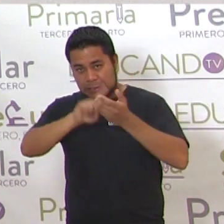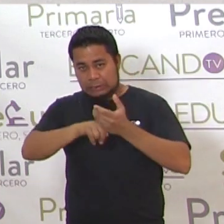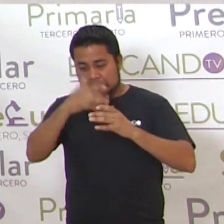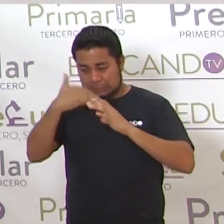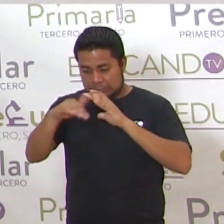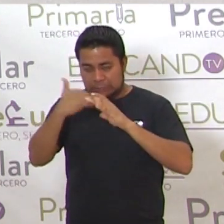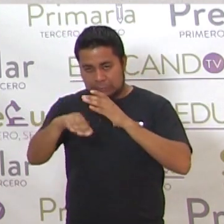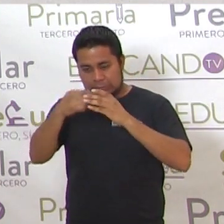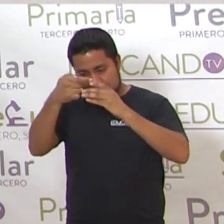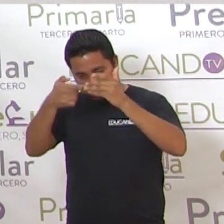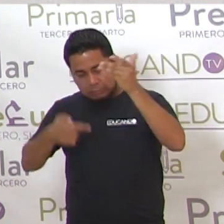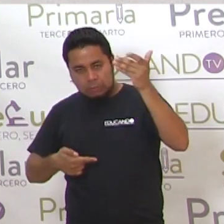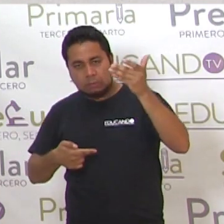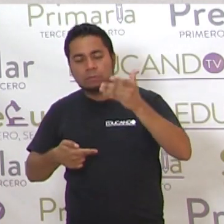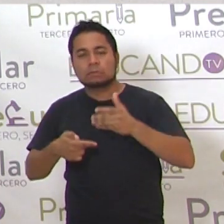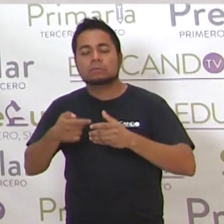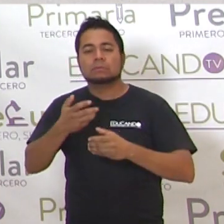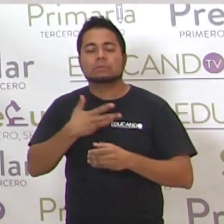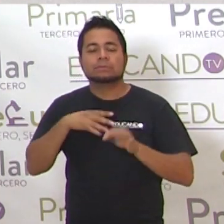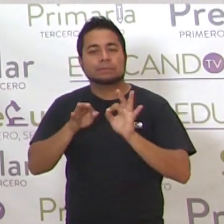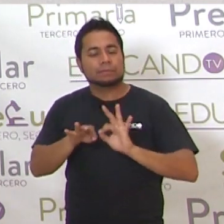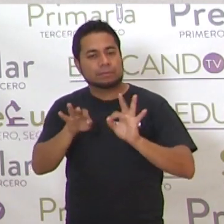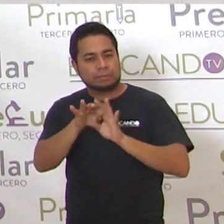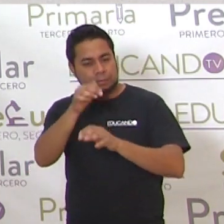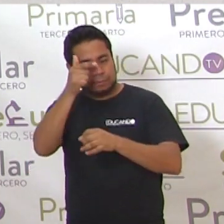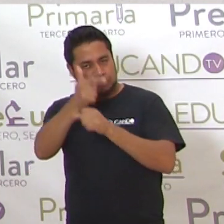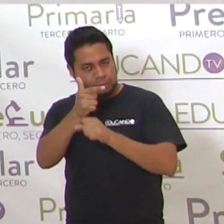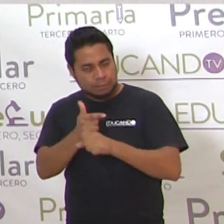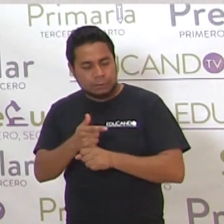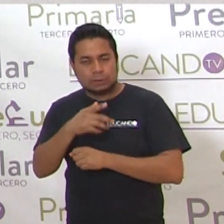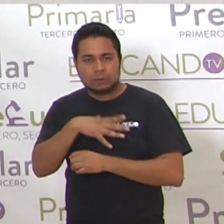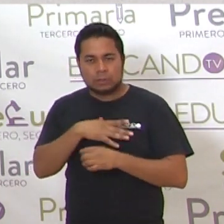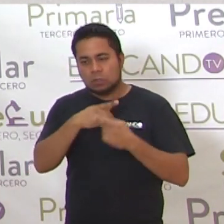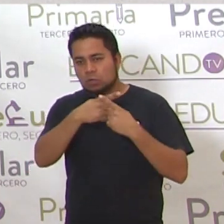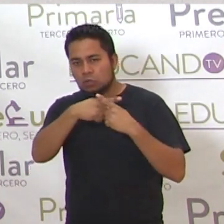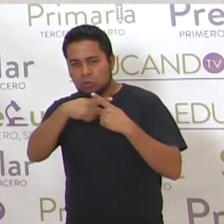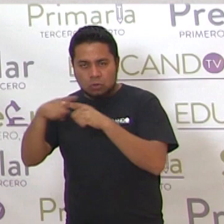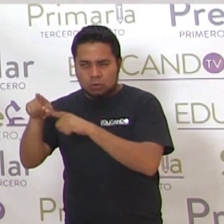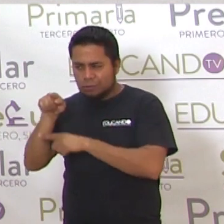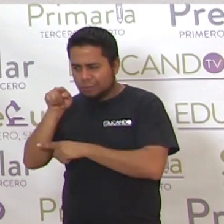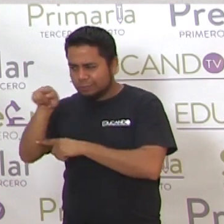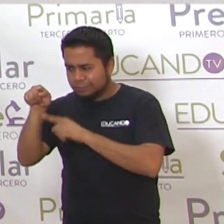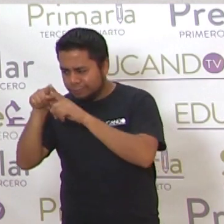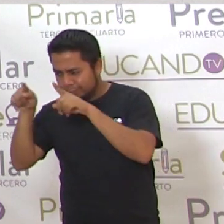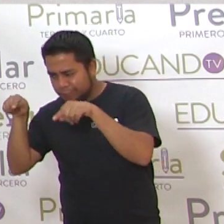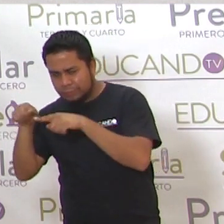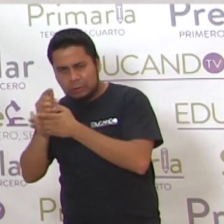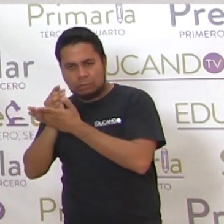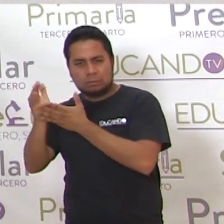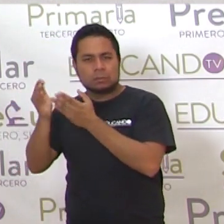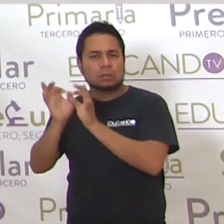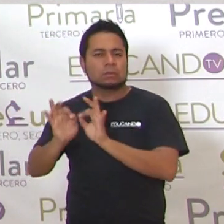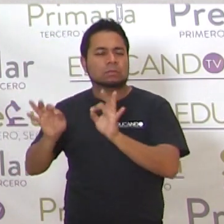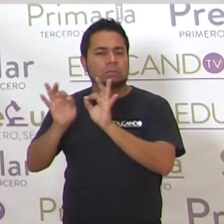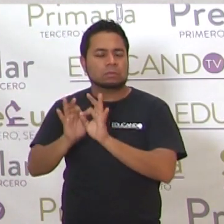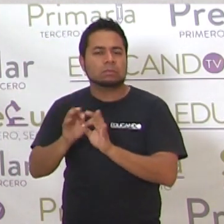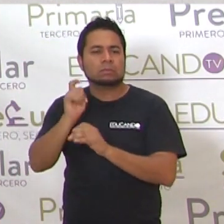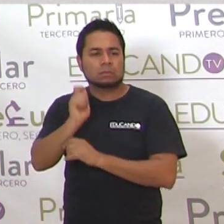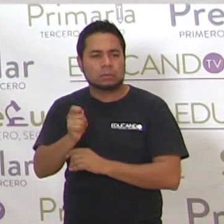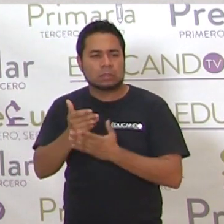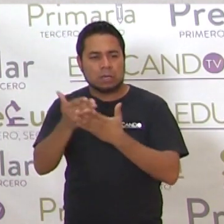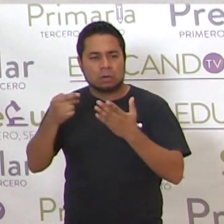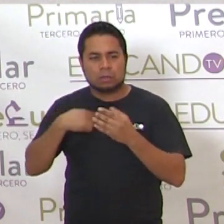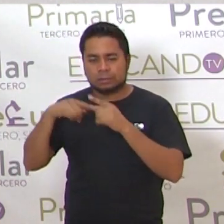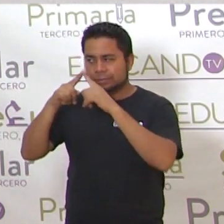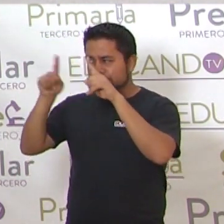electrónicos tomes en cuenta que también vas a encontrar otro apartado importante bien el cual lo vamos a pegar de